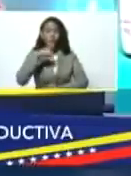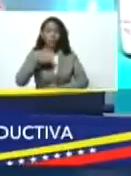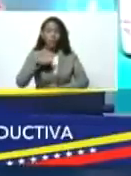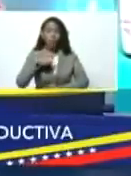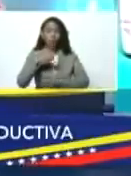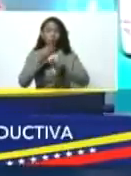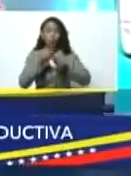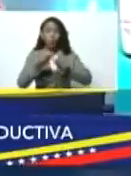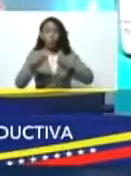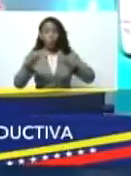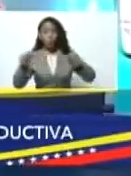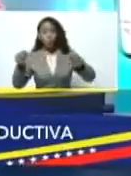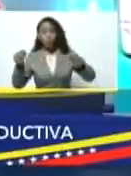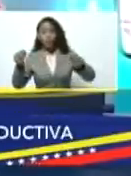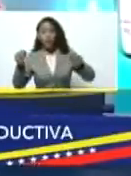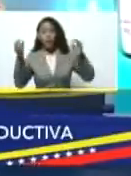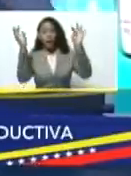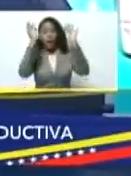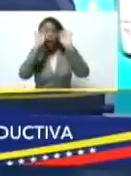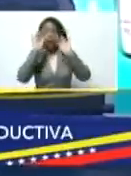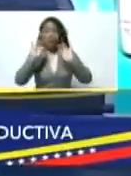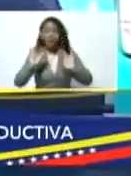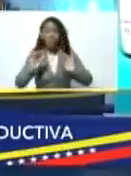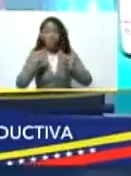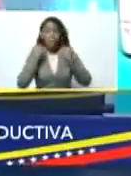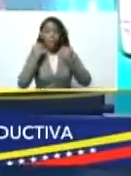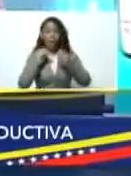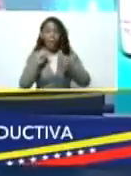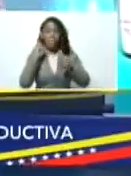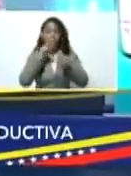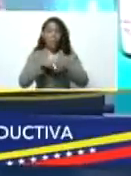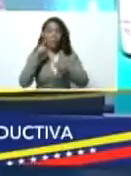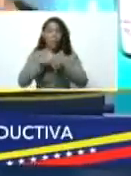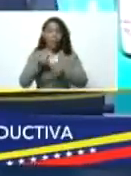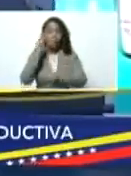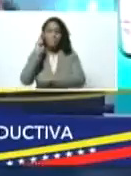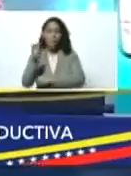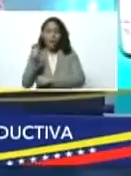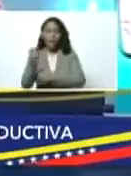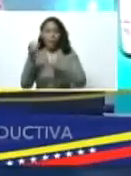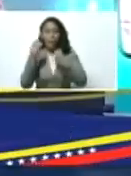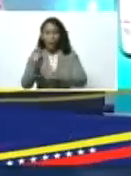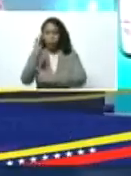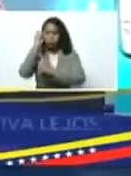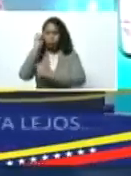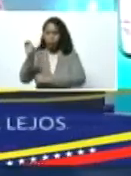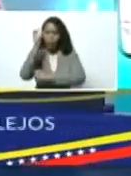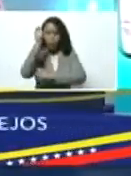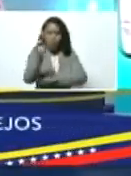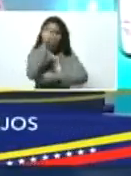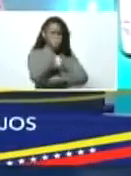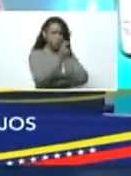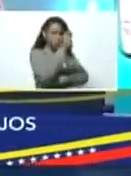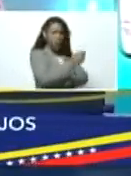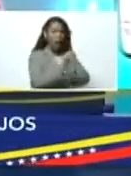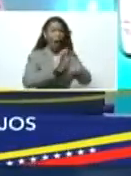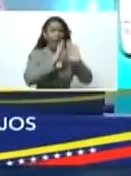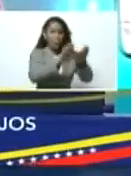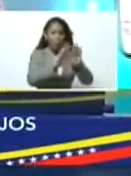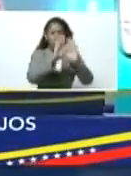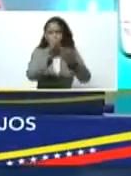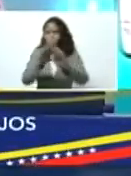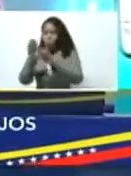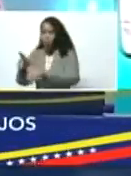aligerar los mecanismos para meter plata, para financiar y apoyar con